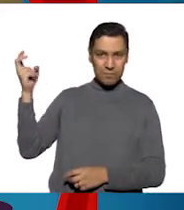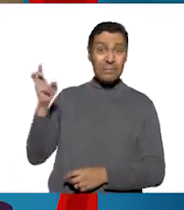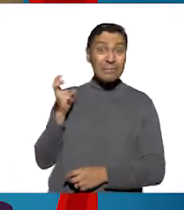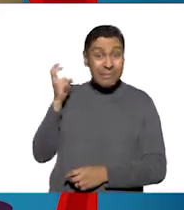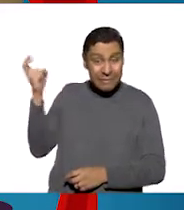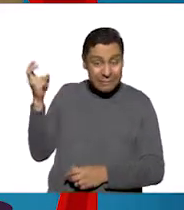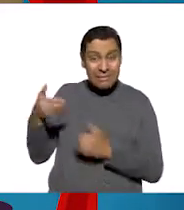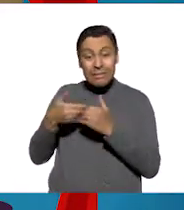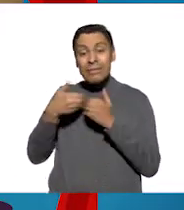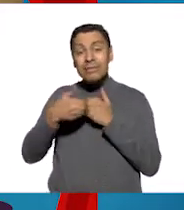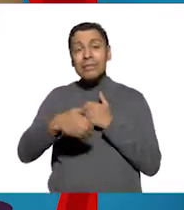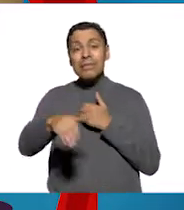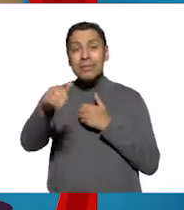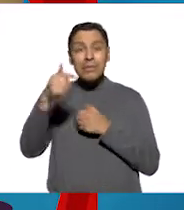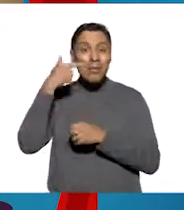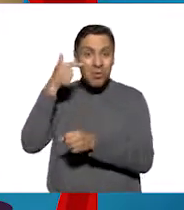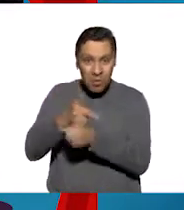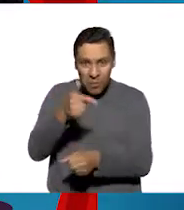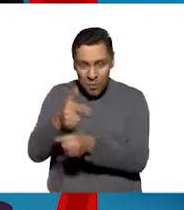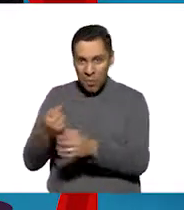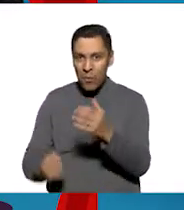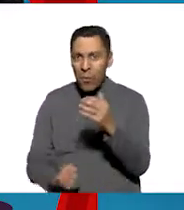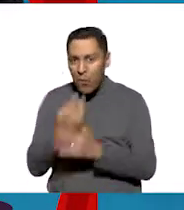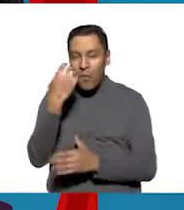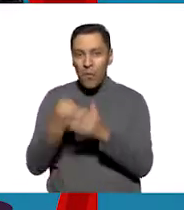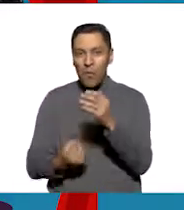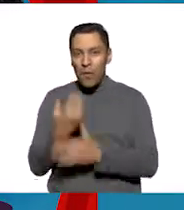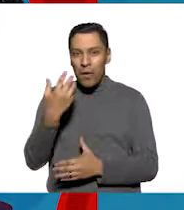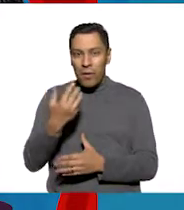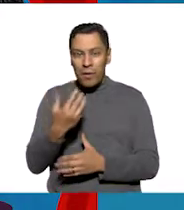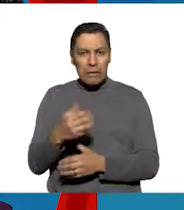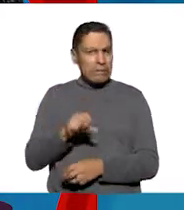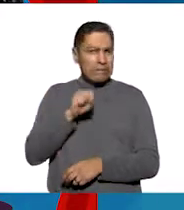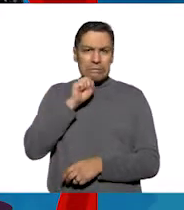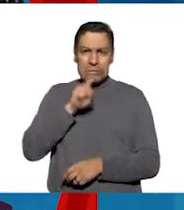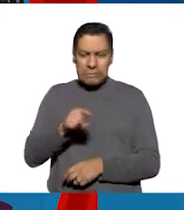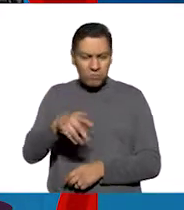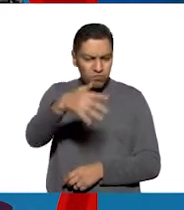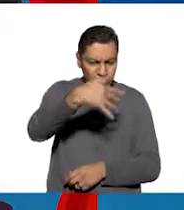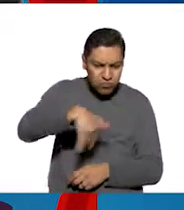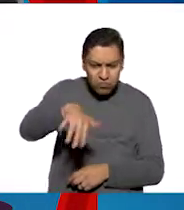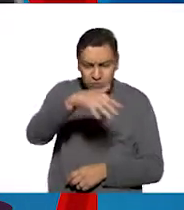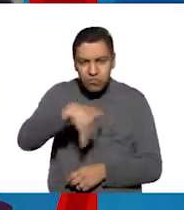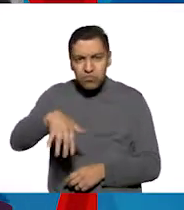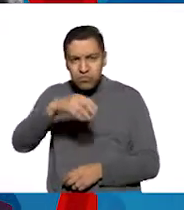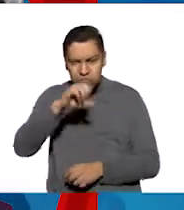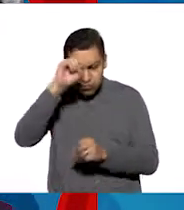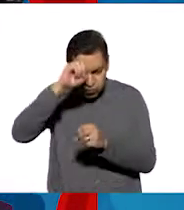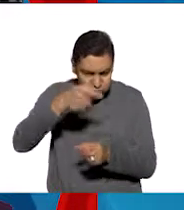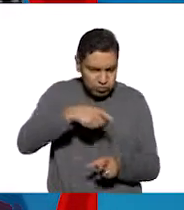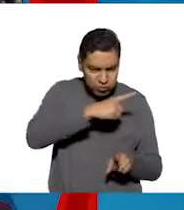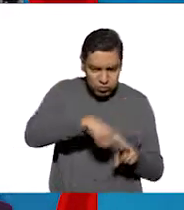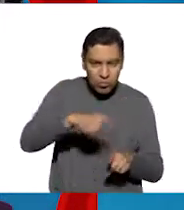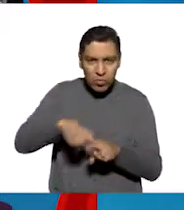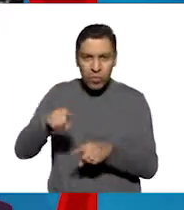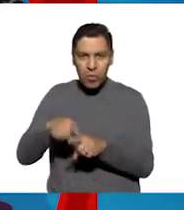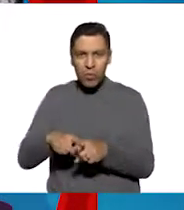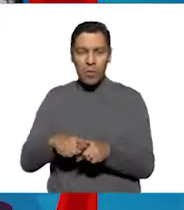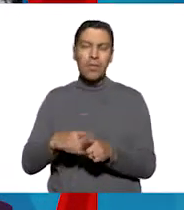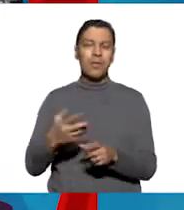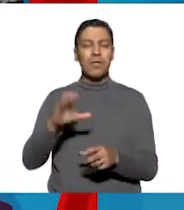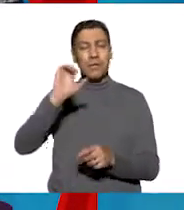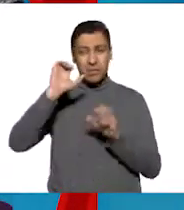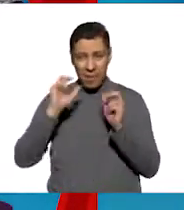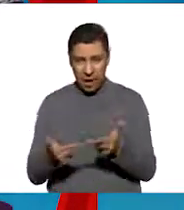que estos descubrimientos, más las exploraciones que se estaban llevando a cabo en Palenque, Xochicalco,